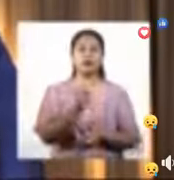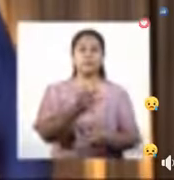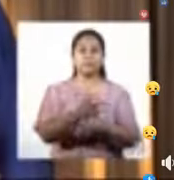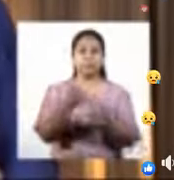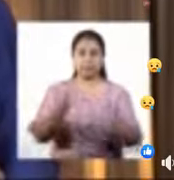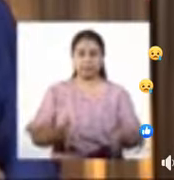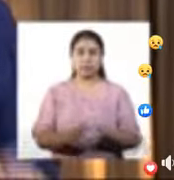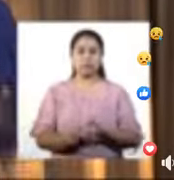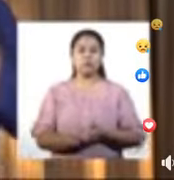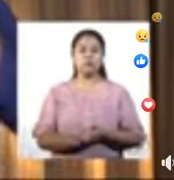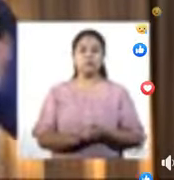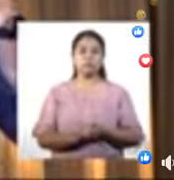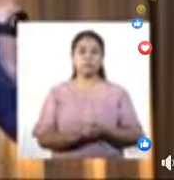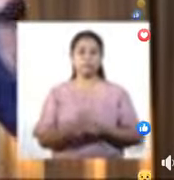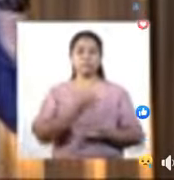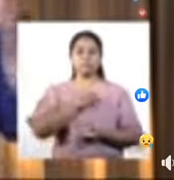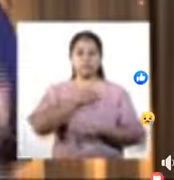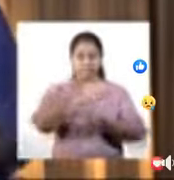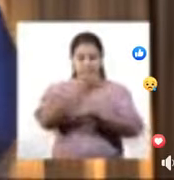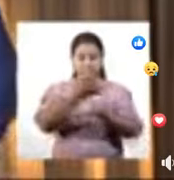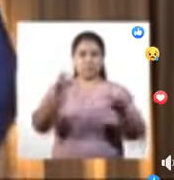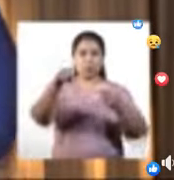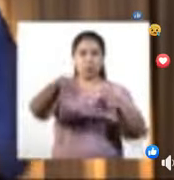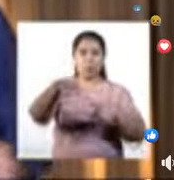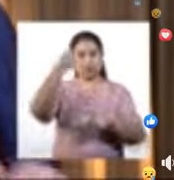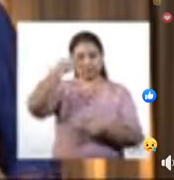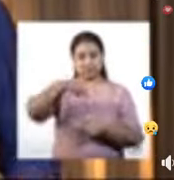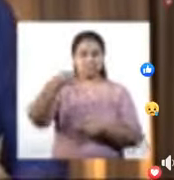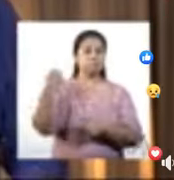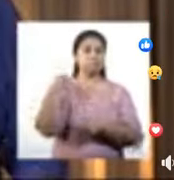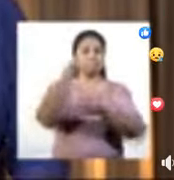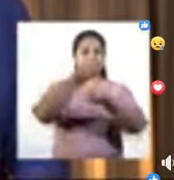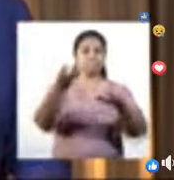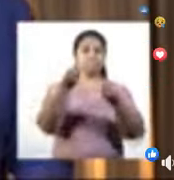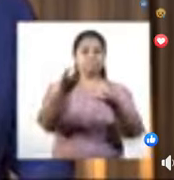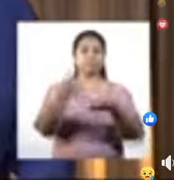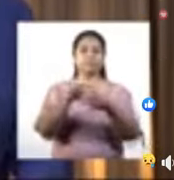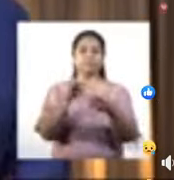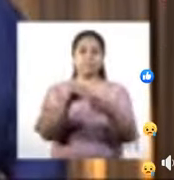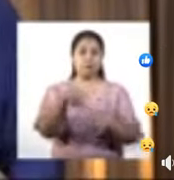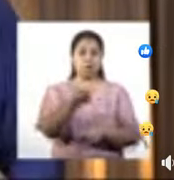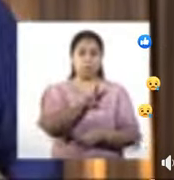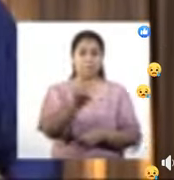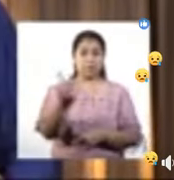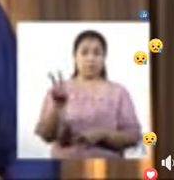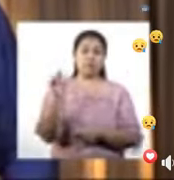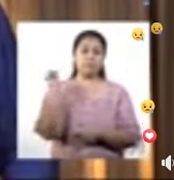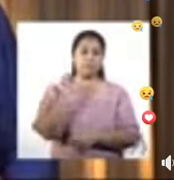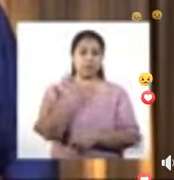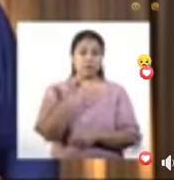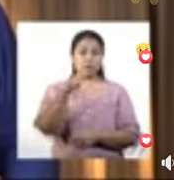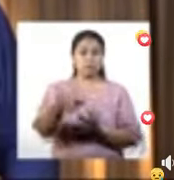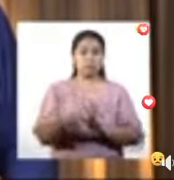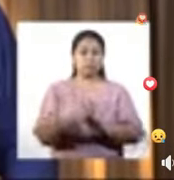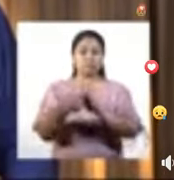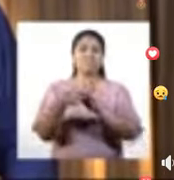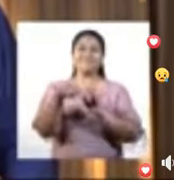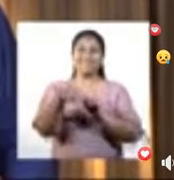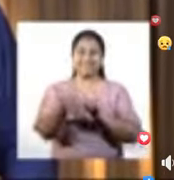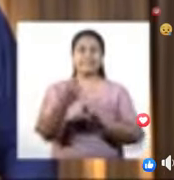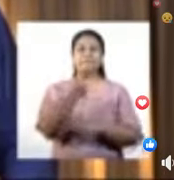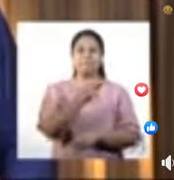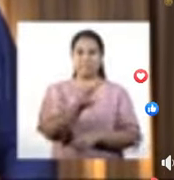Estimados conciudadanos, quiero dirigirme hoy a ustedes para contarles que siendo 22 de abril, hoy se